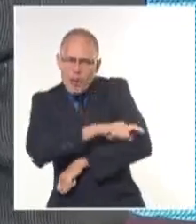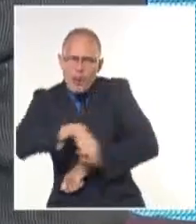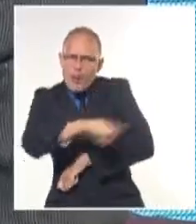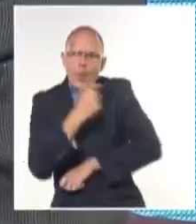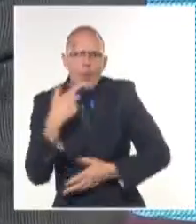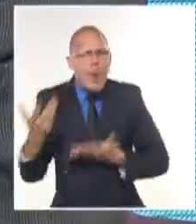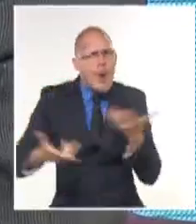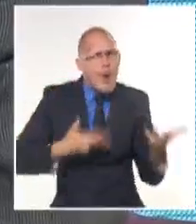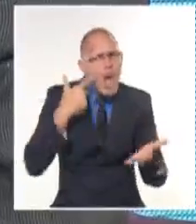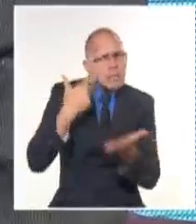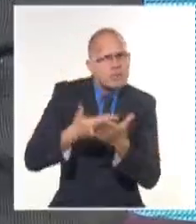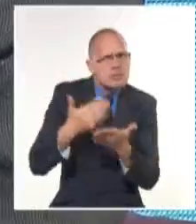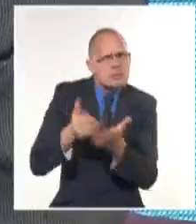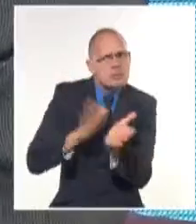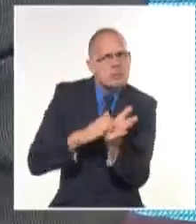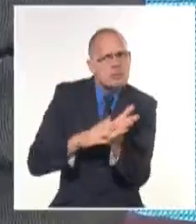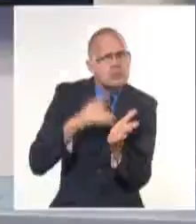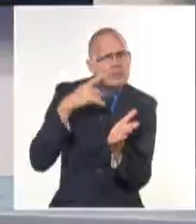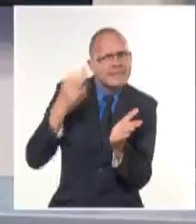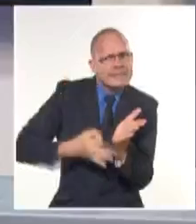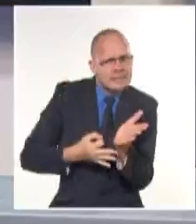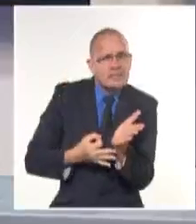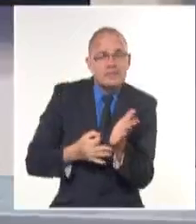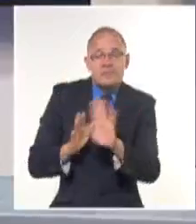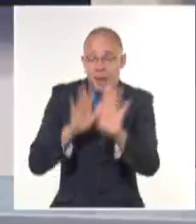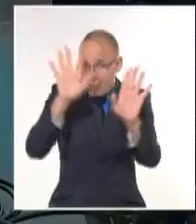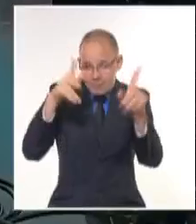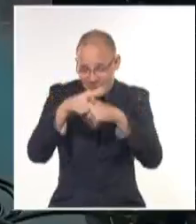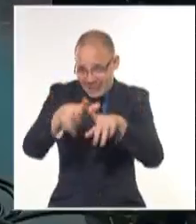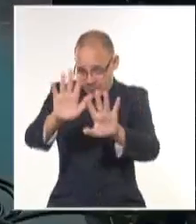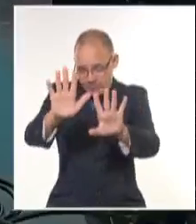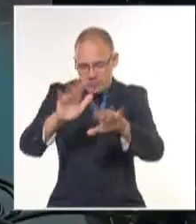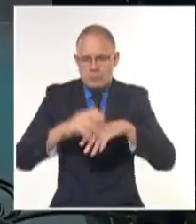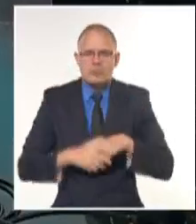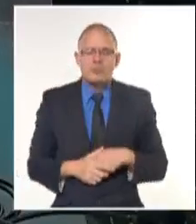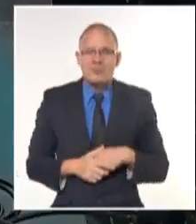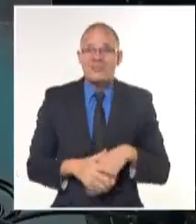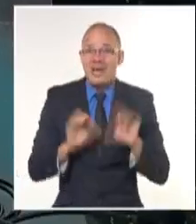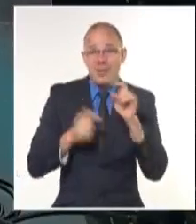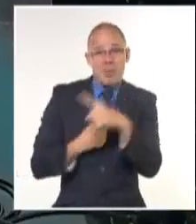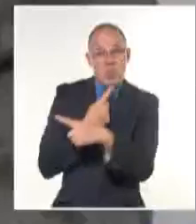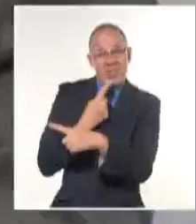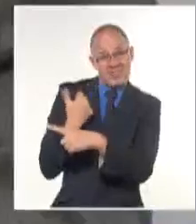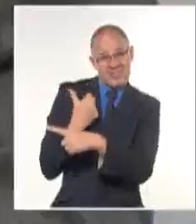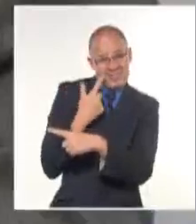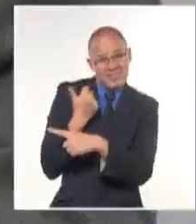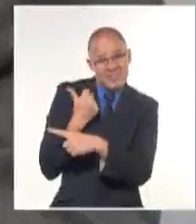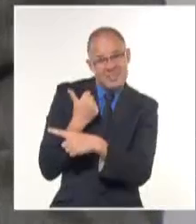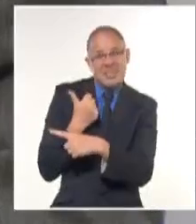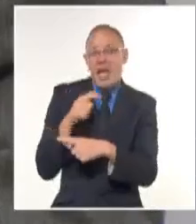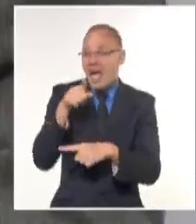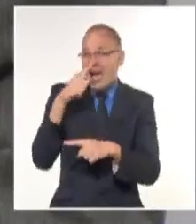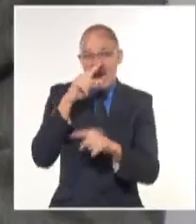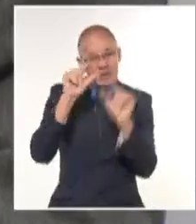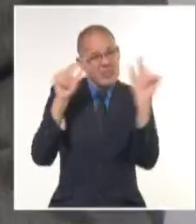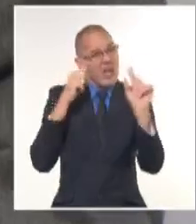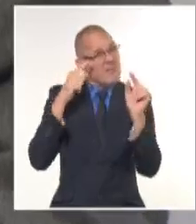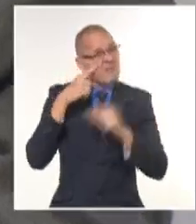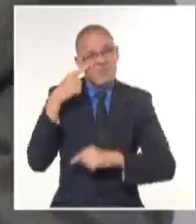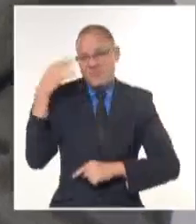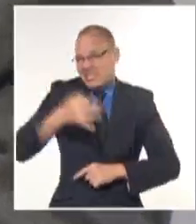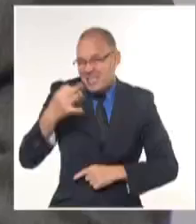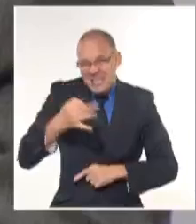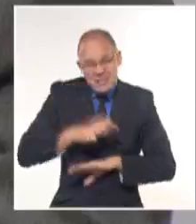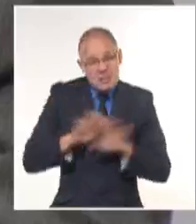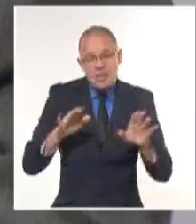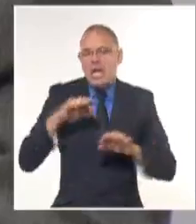la materialización, el uso de ese presupuesto. Humberto, un momento. En relación a este tema, por la prioridad que le da la Fiscalía, esto es un tema que la Fiscalía todos los años lo incorpora